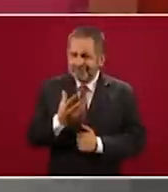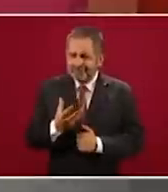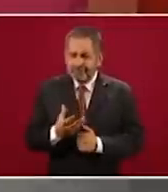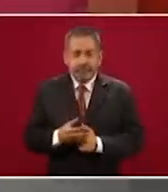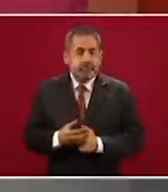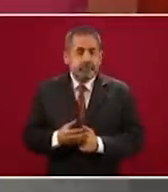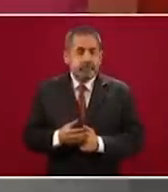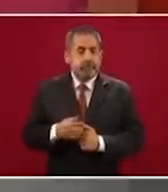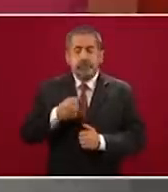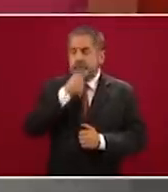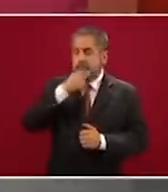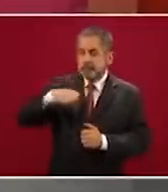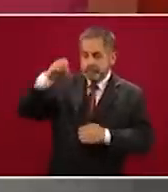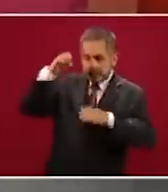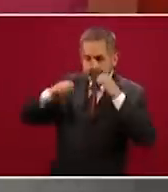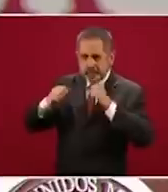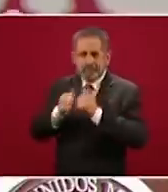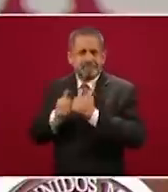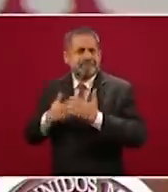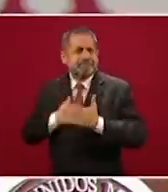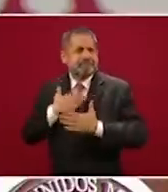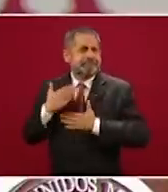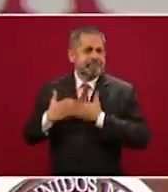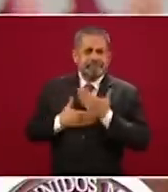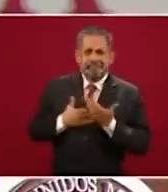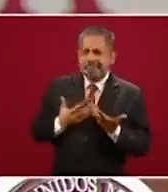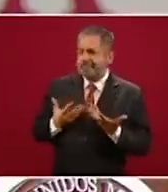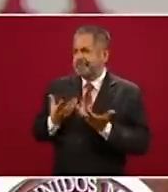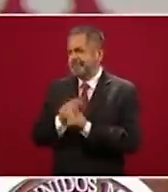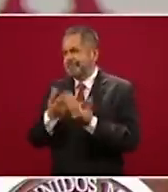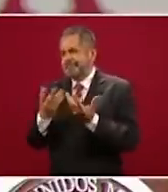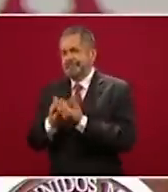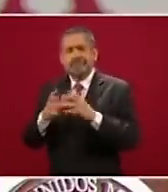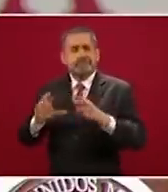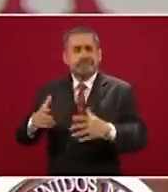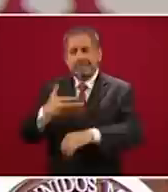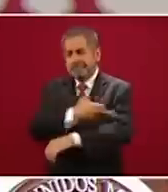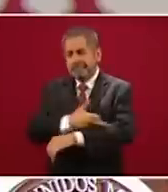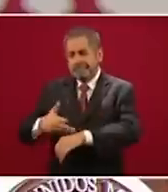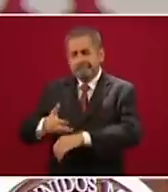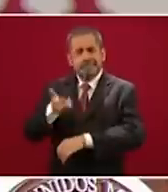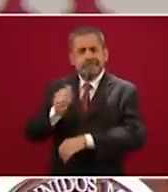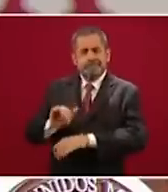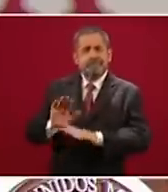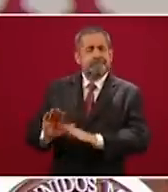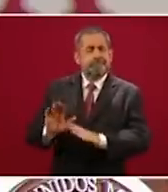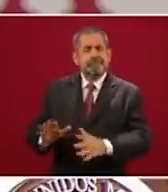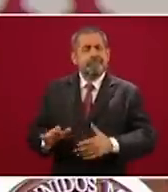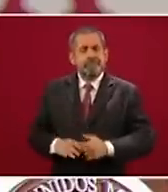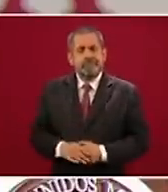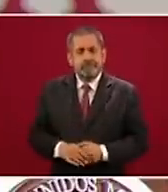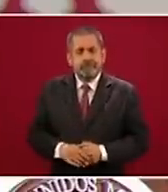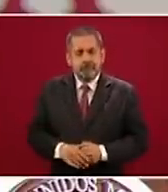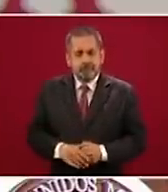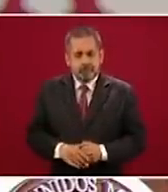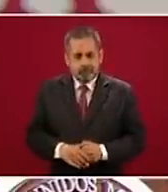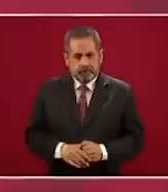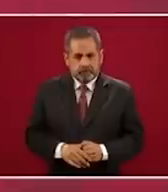Los adultos, la alegría de las familias, ¿sí?